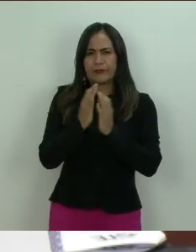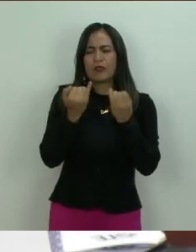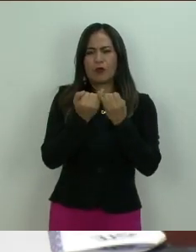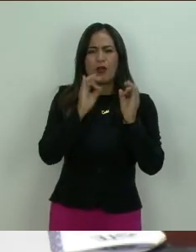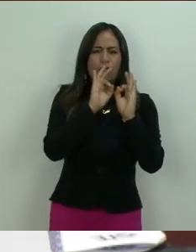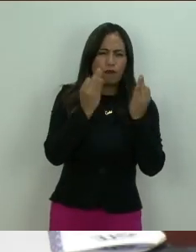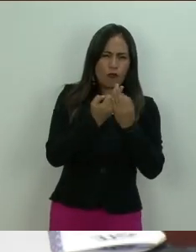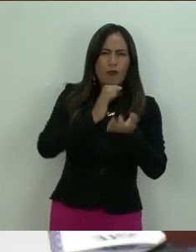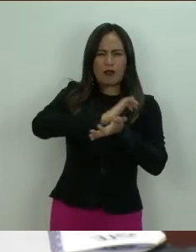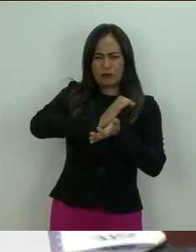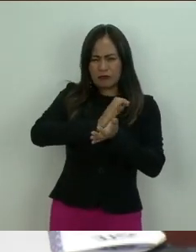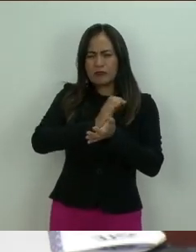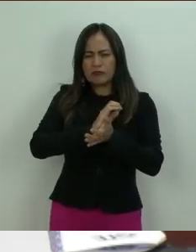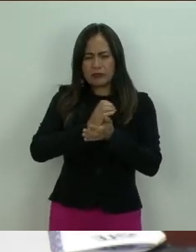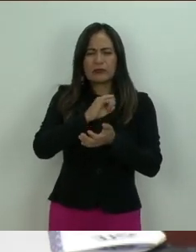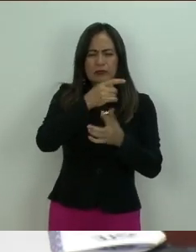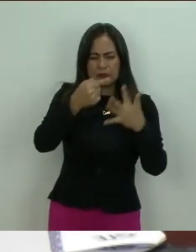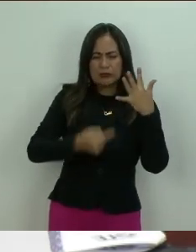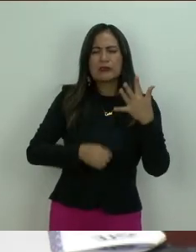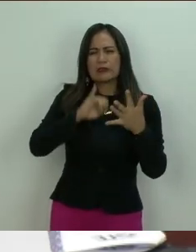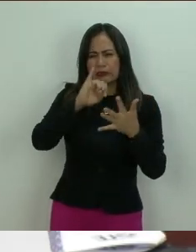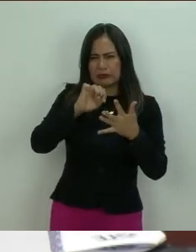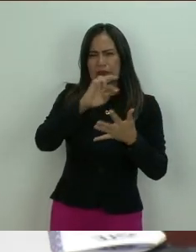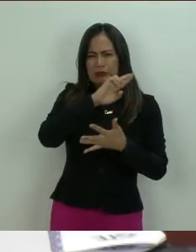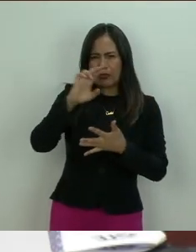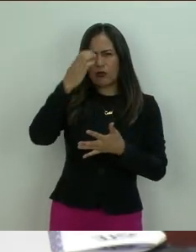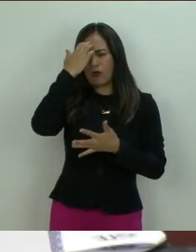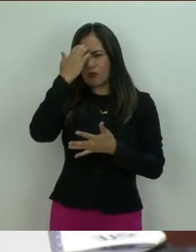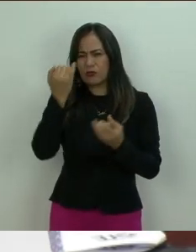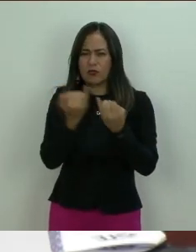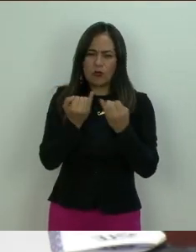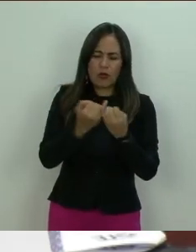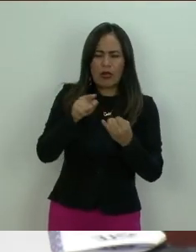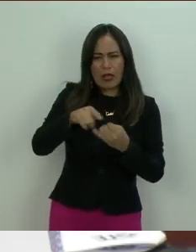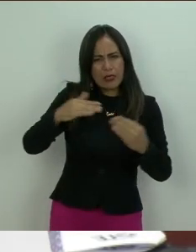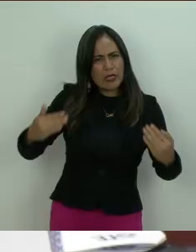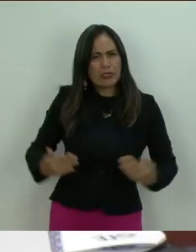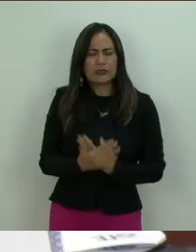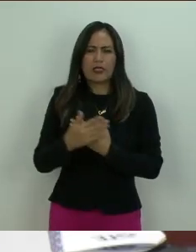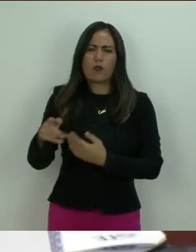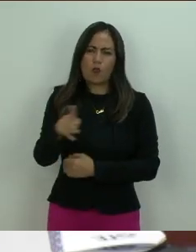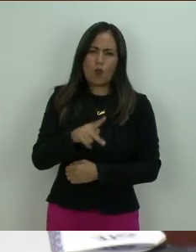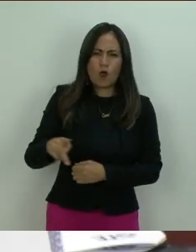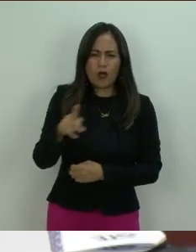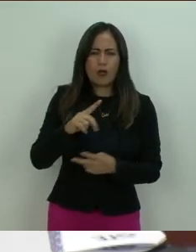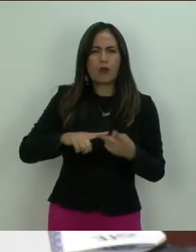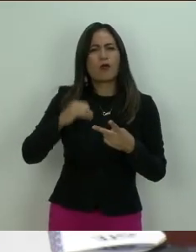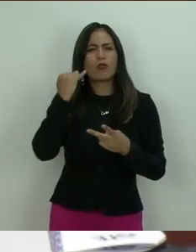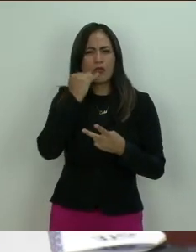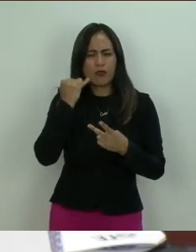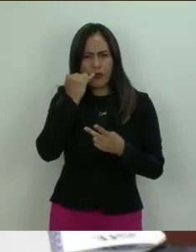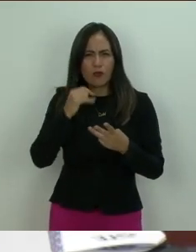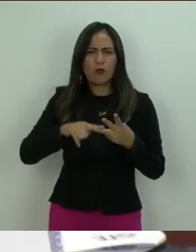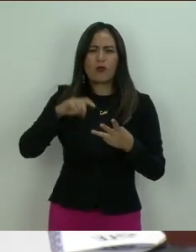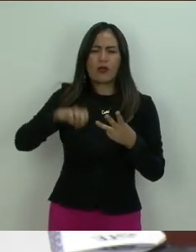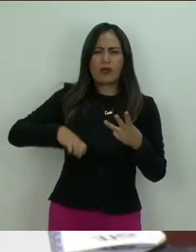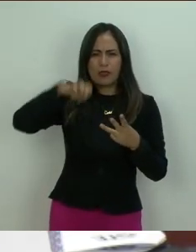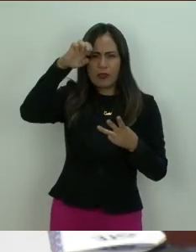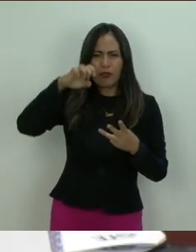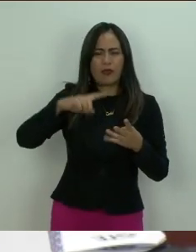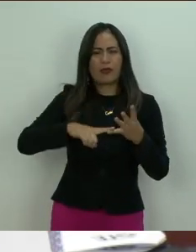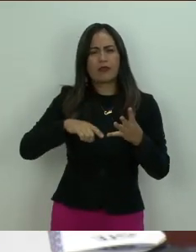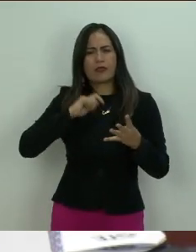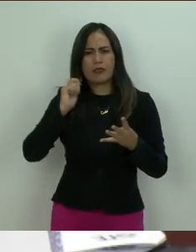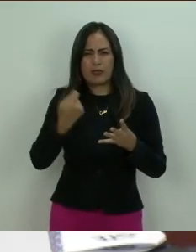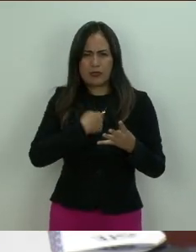de discriminación que enfrentan, particularmente aquellas que se cruzan con el origen étnico, con la lengua, con la edad, con la identidad,